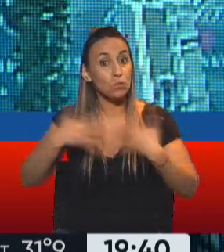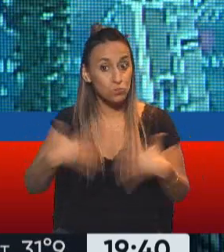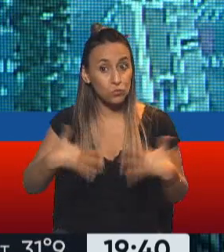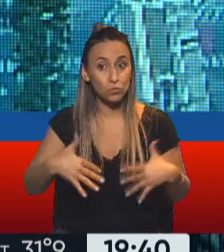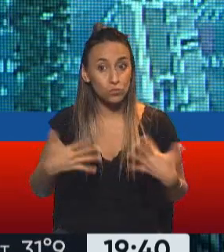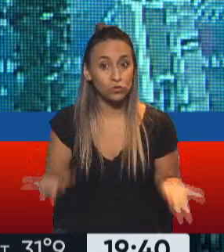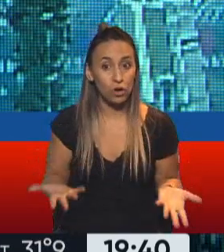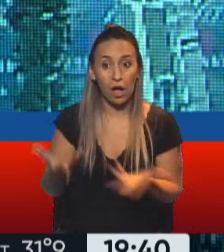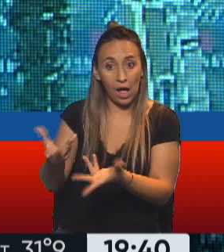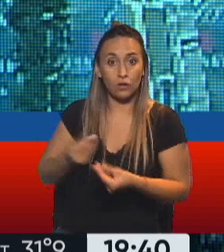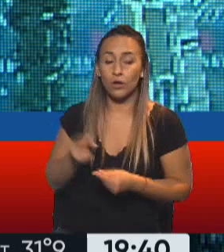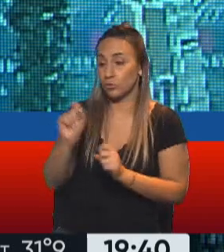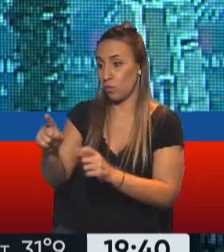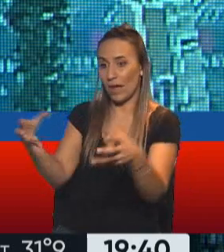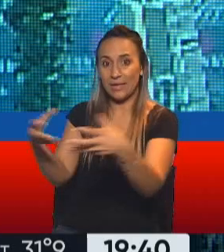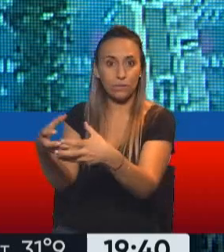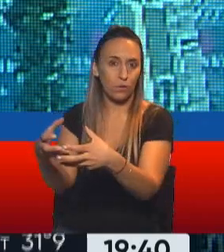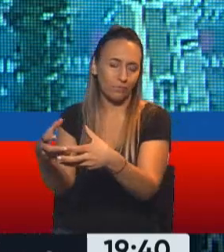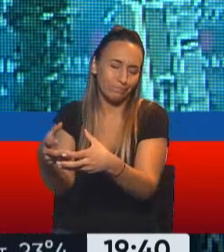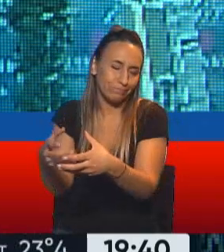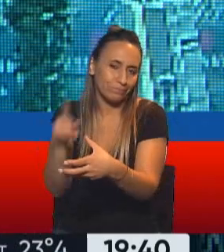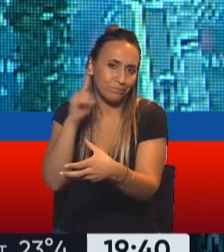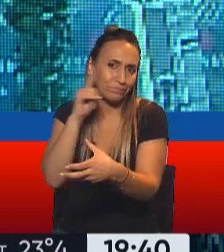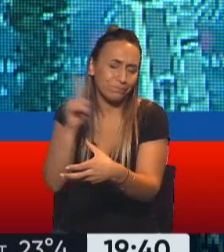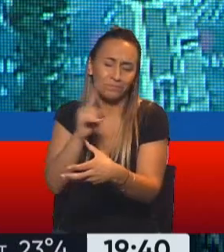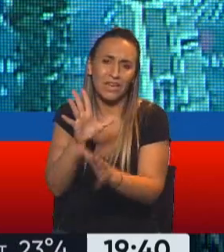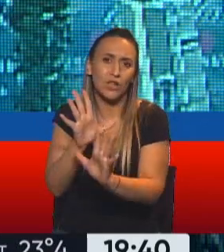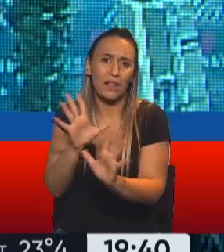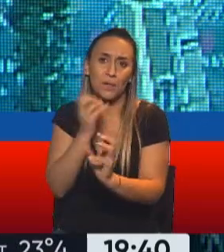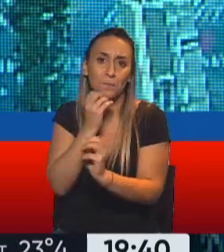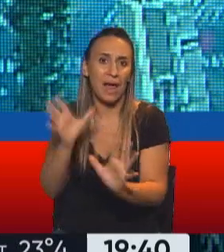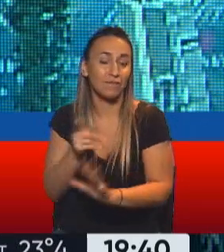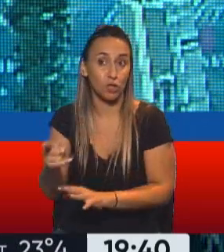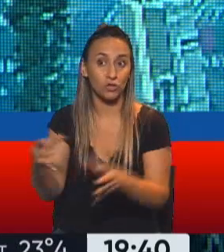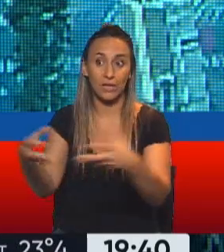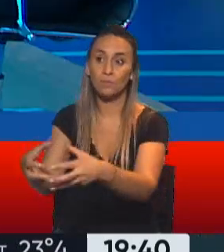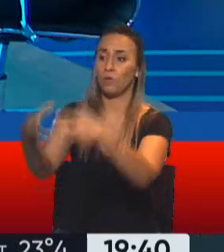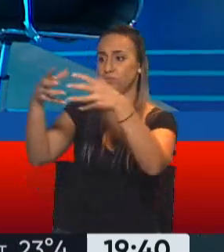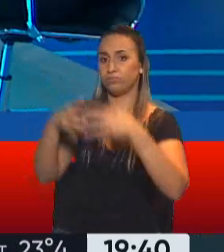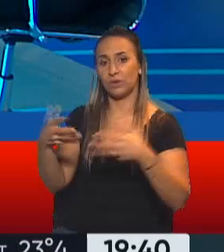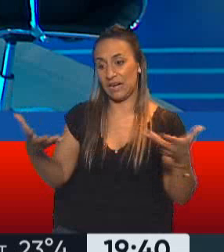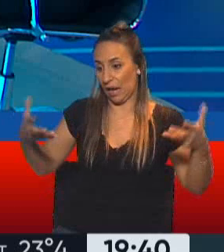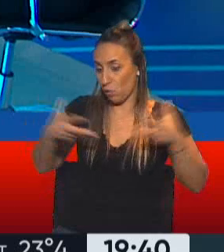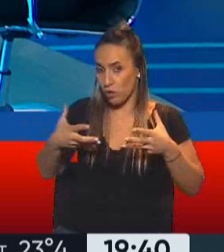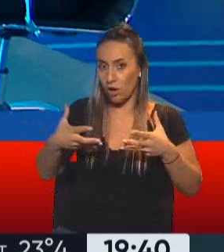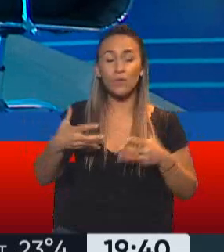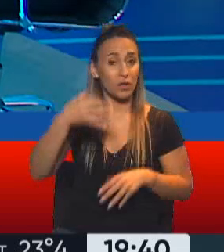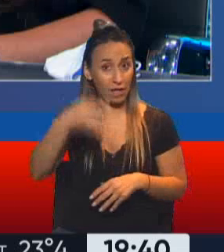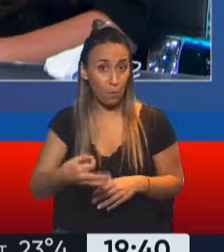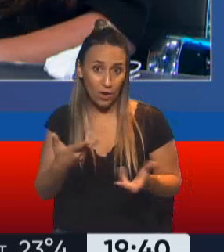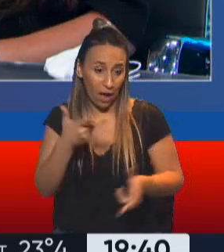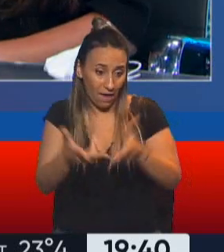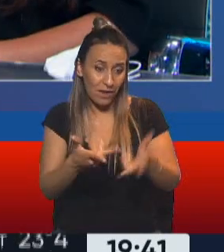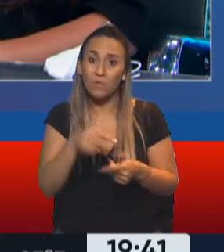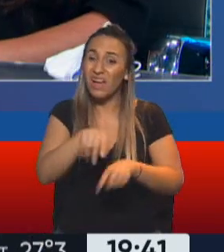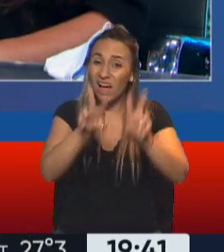es la posibilidad, y con su equipo, que tiene un equipo absolutamente maravilloso, pero está bueno traerlo a la mesa porque son temas que se dejaron